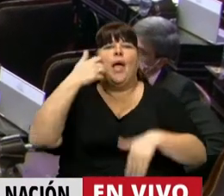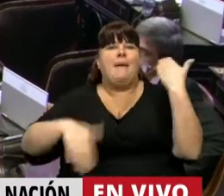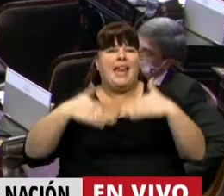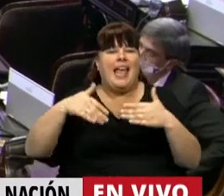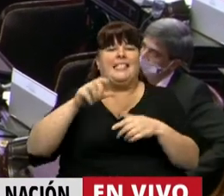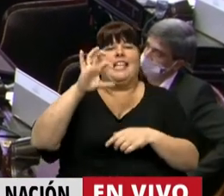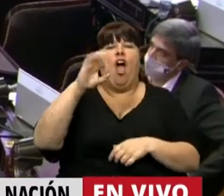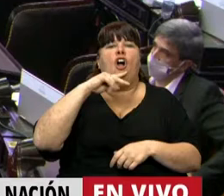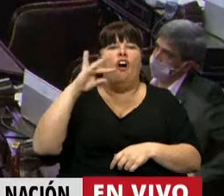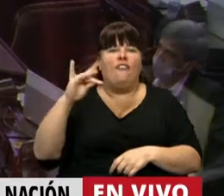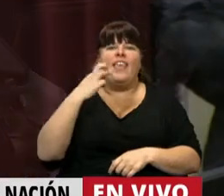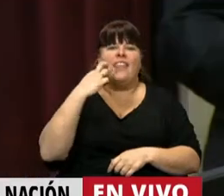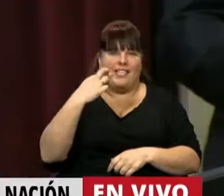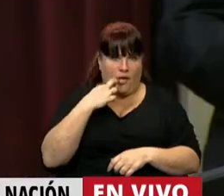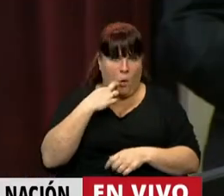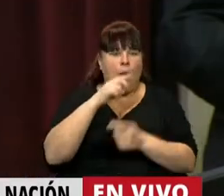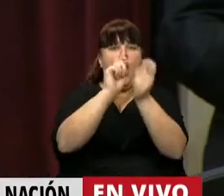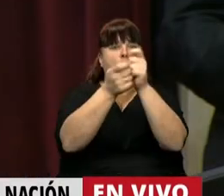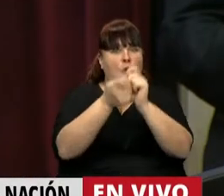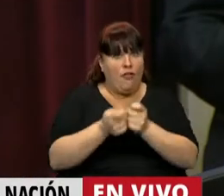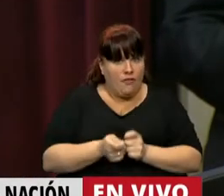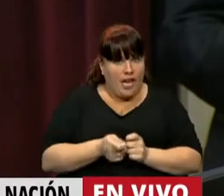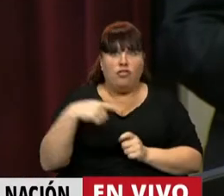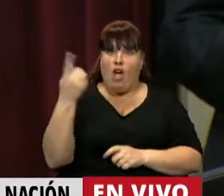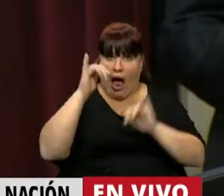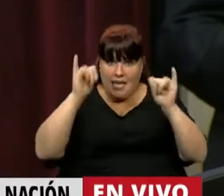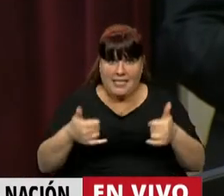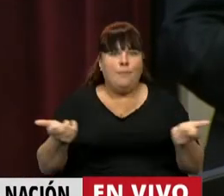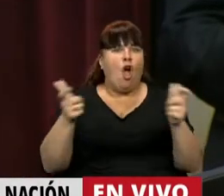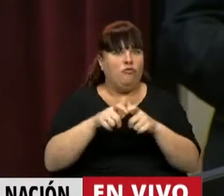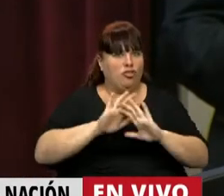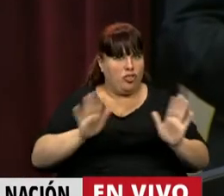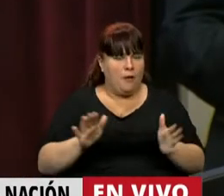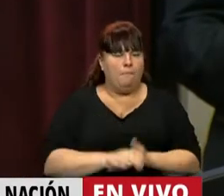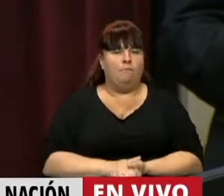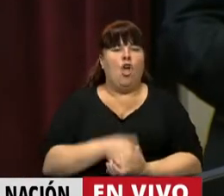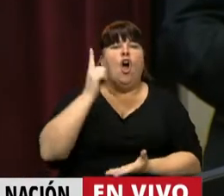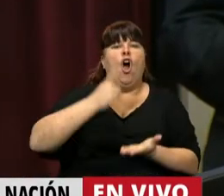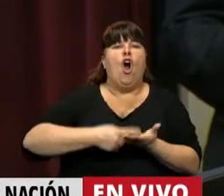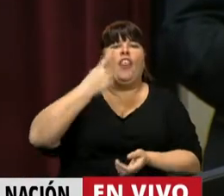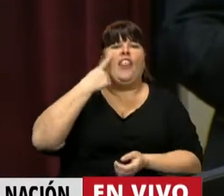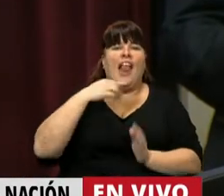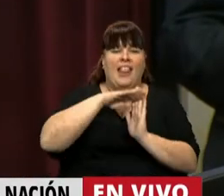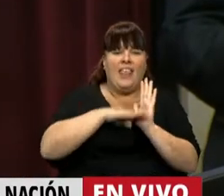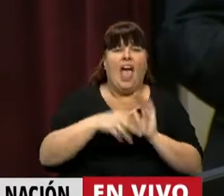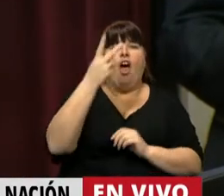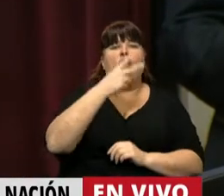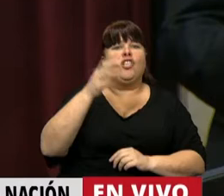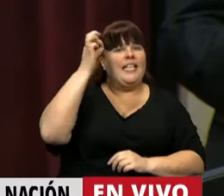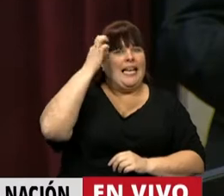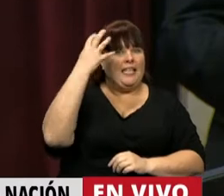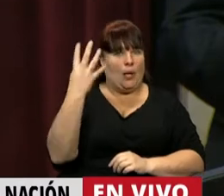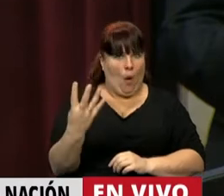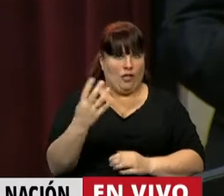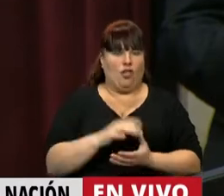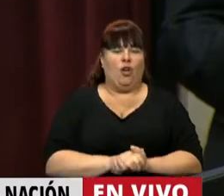emergencia COVID-19, con las modificaciones aceptadas por la comisión. Orden del día